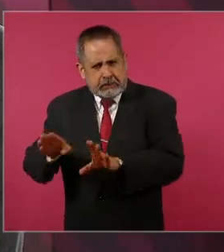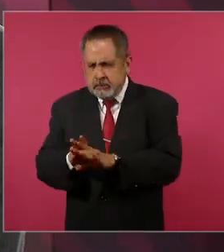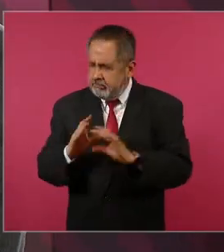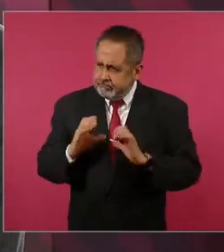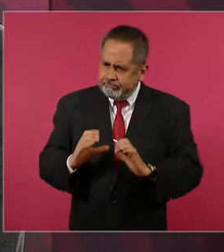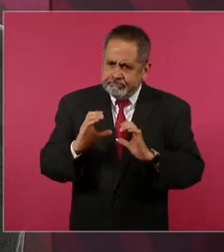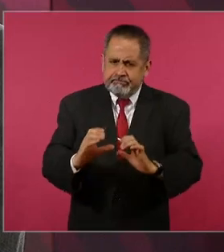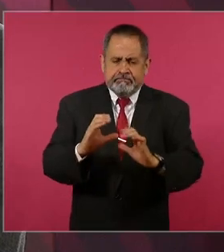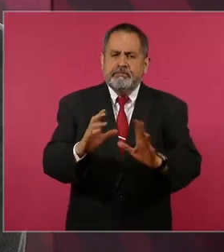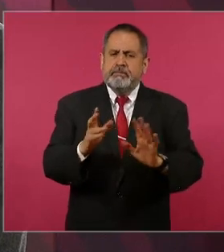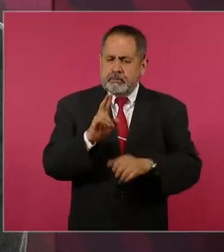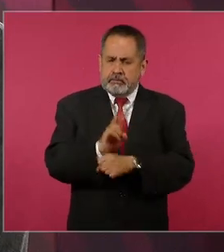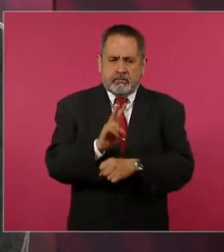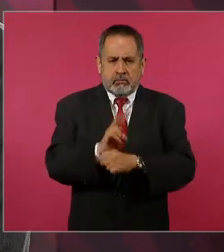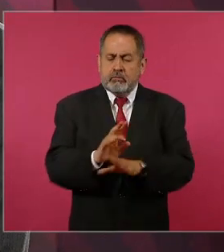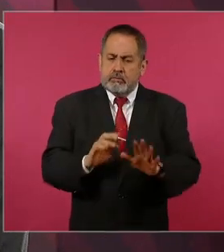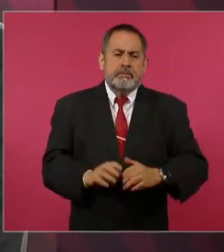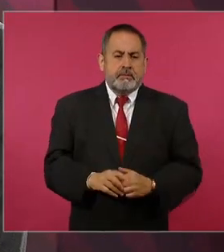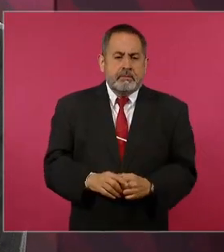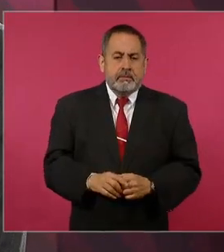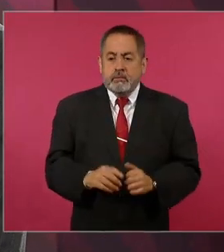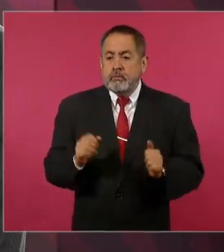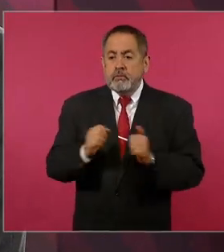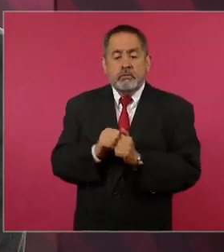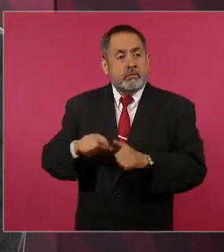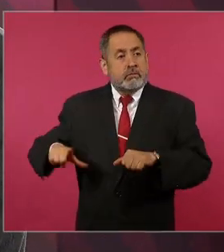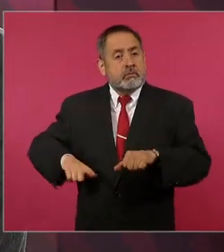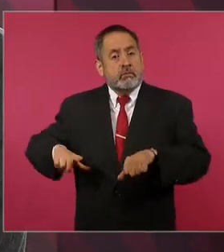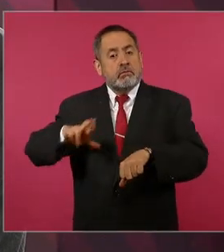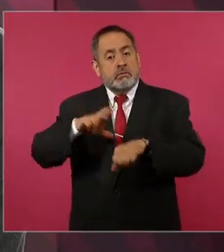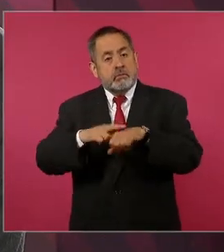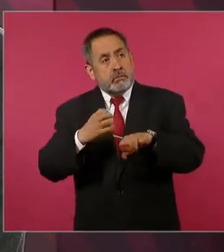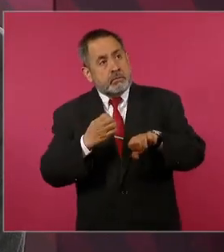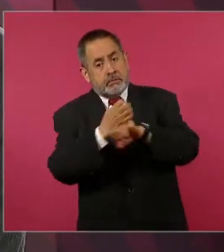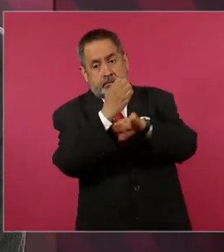todo esto en coordinación con los gobiernos estatales,